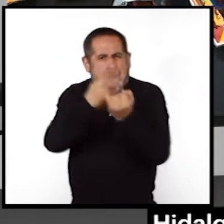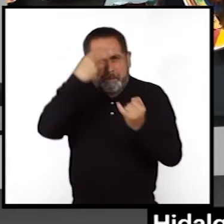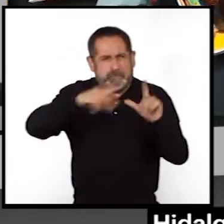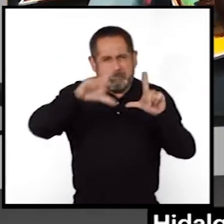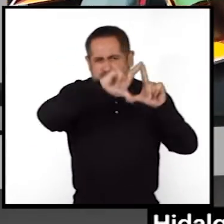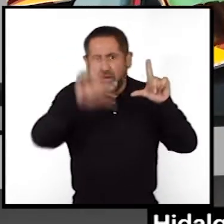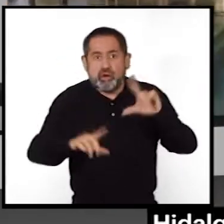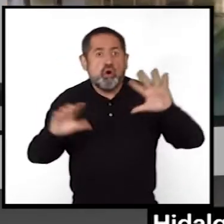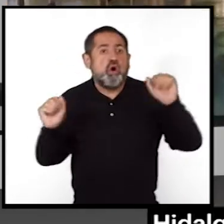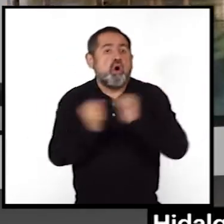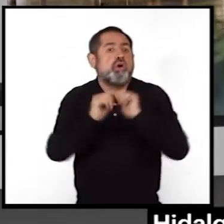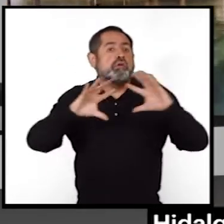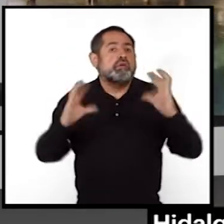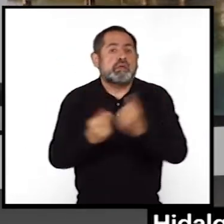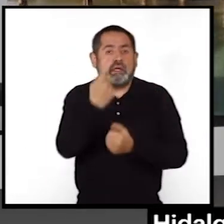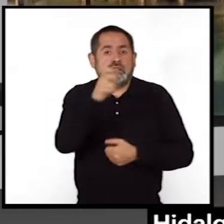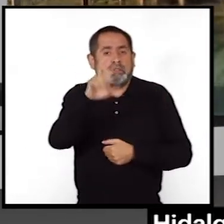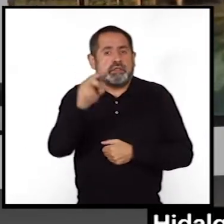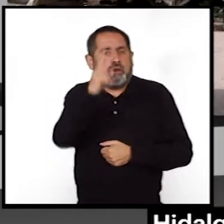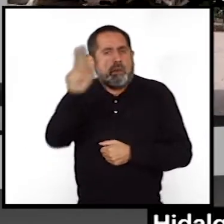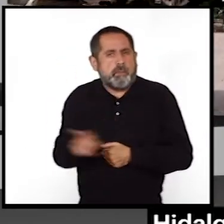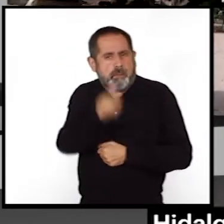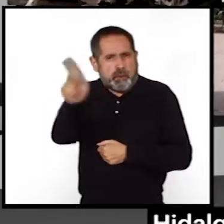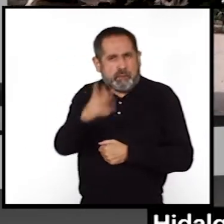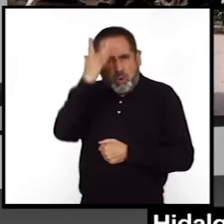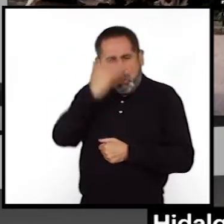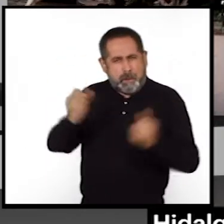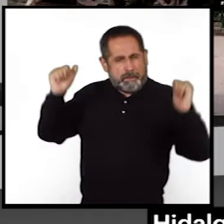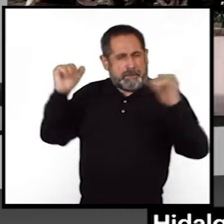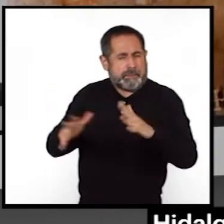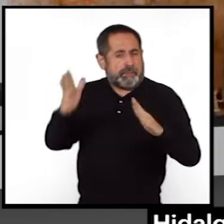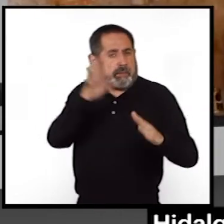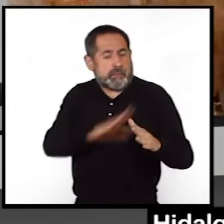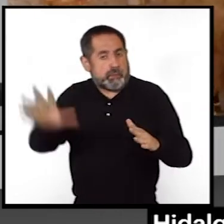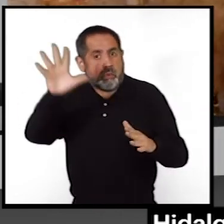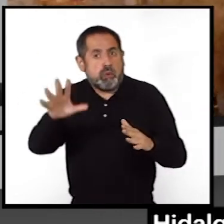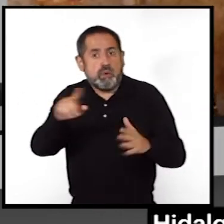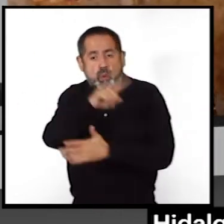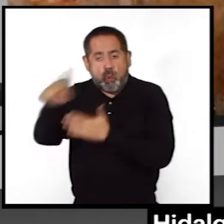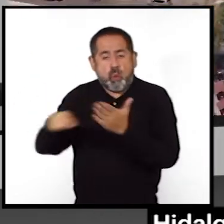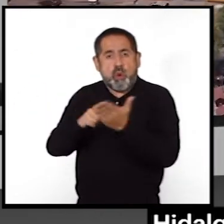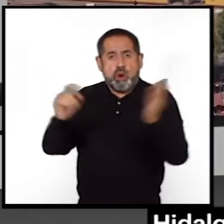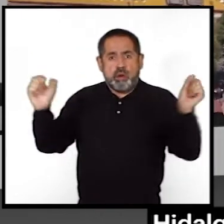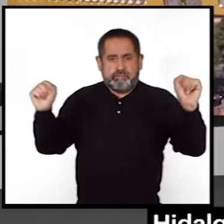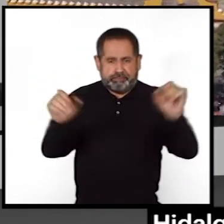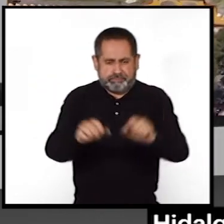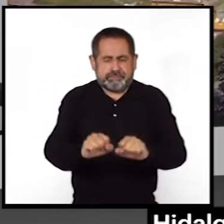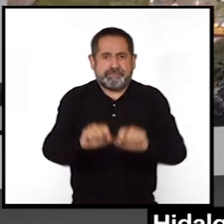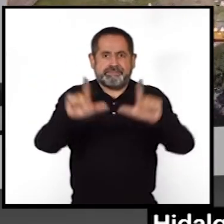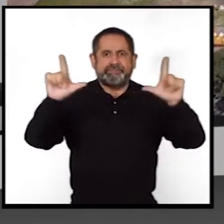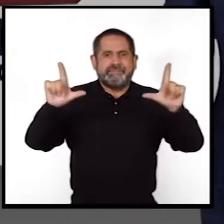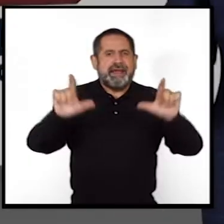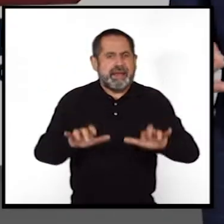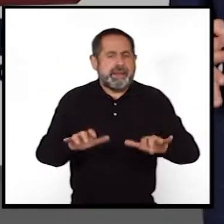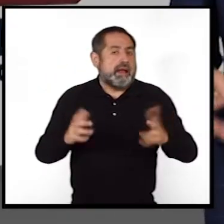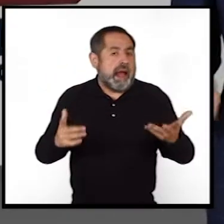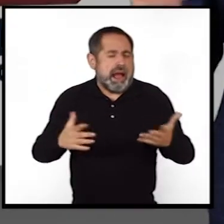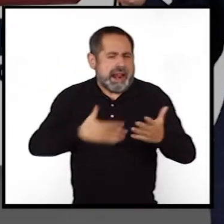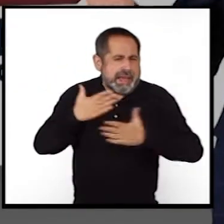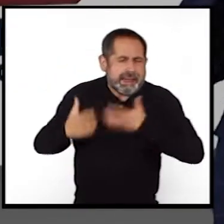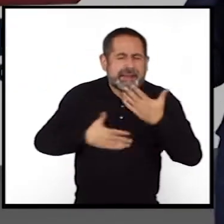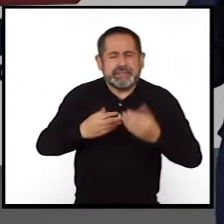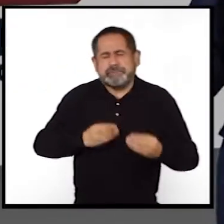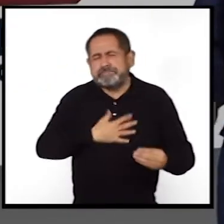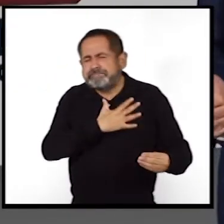es México, y los 132 pueblos que hoy nos reúnen en una misma sede digital. México